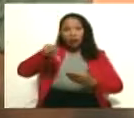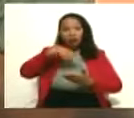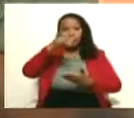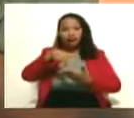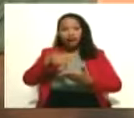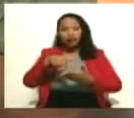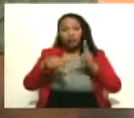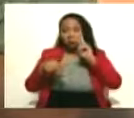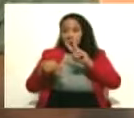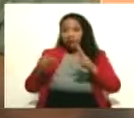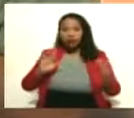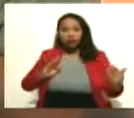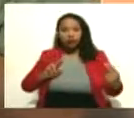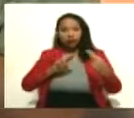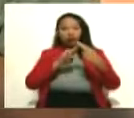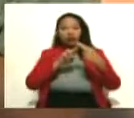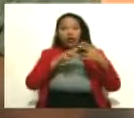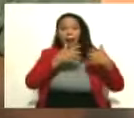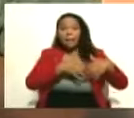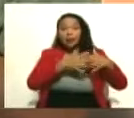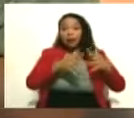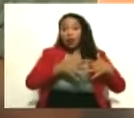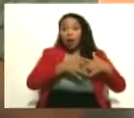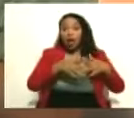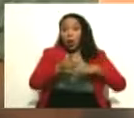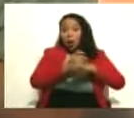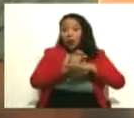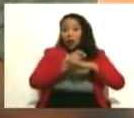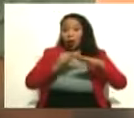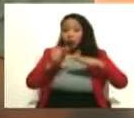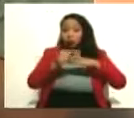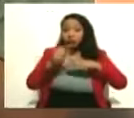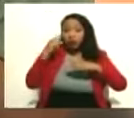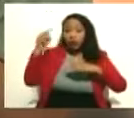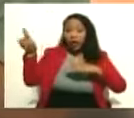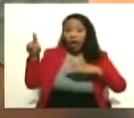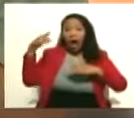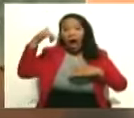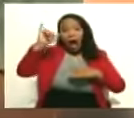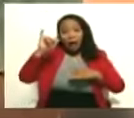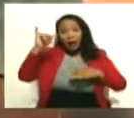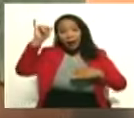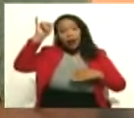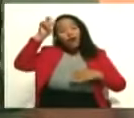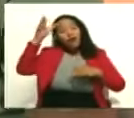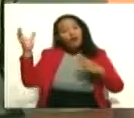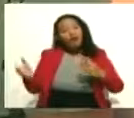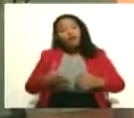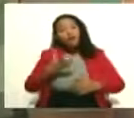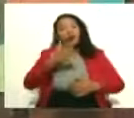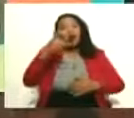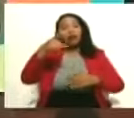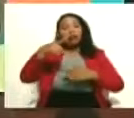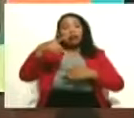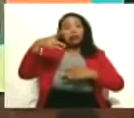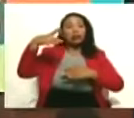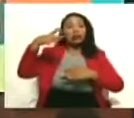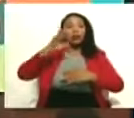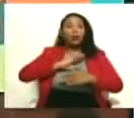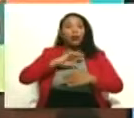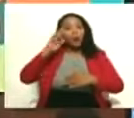que se va a enfrentar la ExxonMobil y el gobierno títere es a ese pueblo, al que lleva el fuego sagrado de Bolívar. Sí,